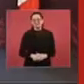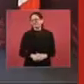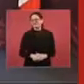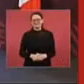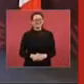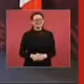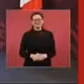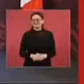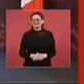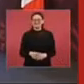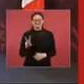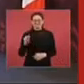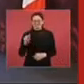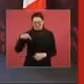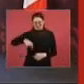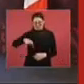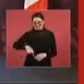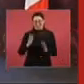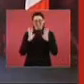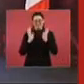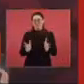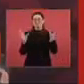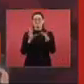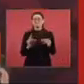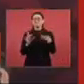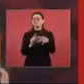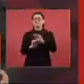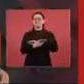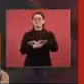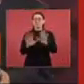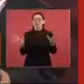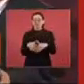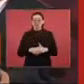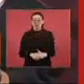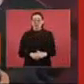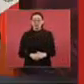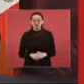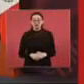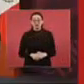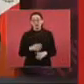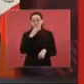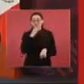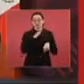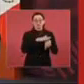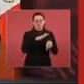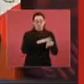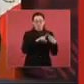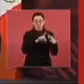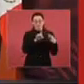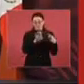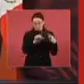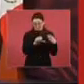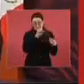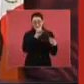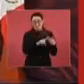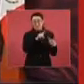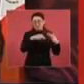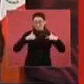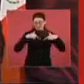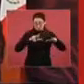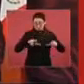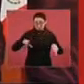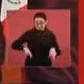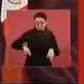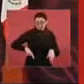No. Ya aquí lo estamos haciendo. Nomás decirles, pues no a la DEA, al Departamento de Estado, al gobierno de